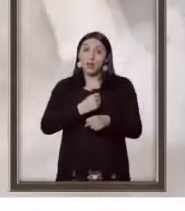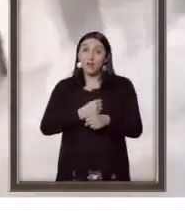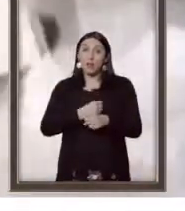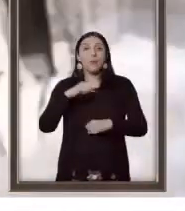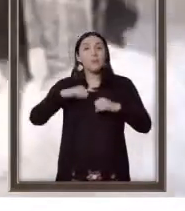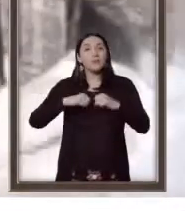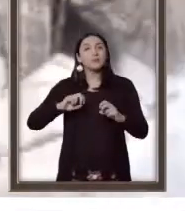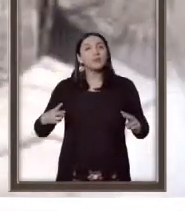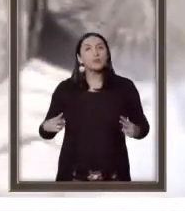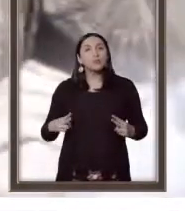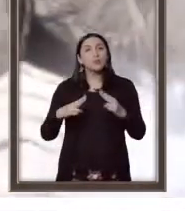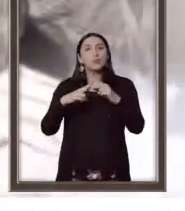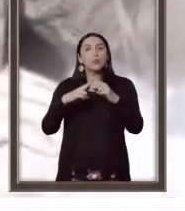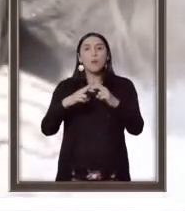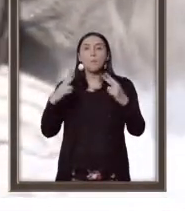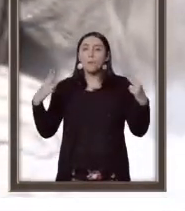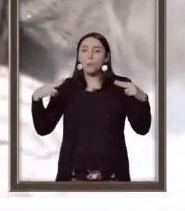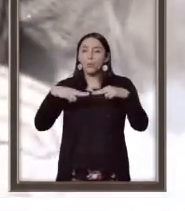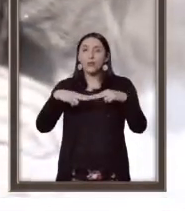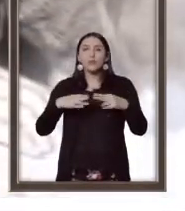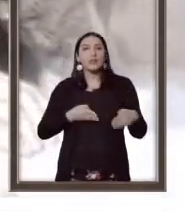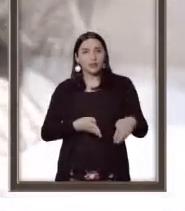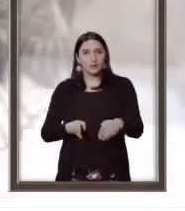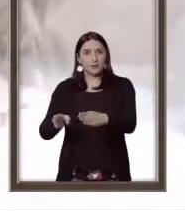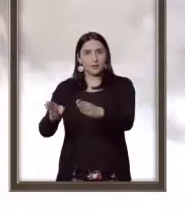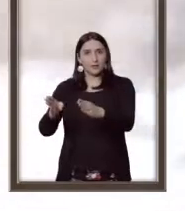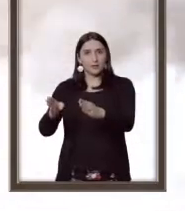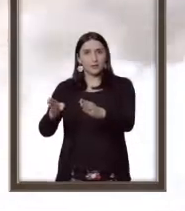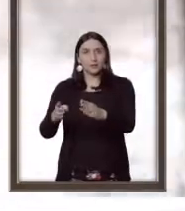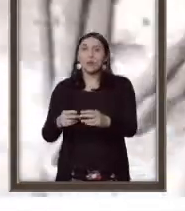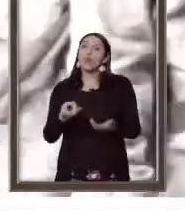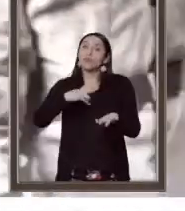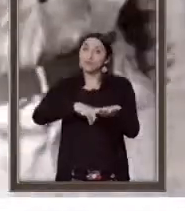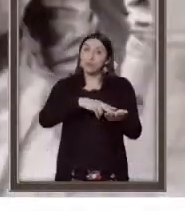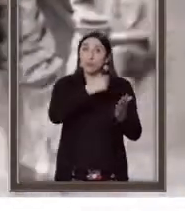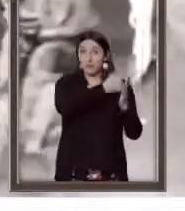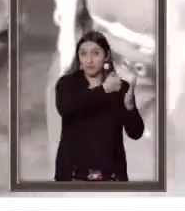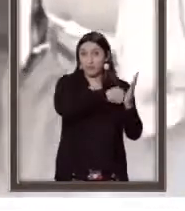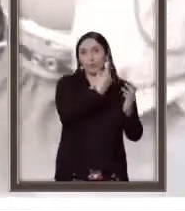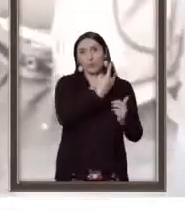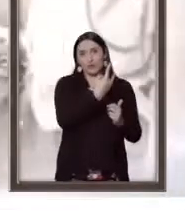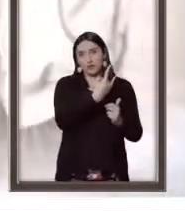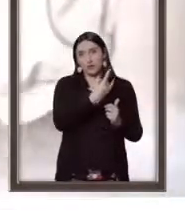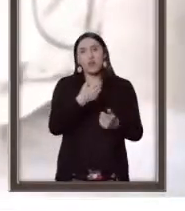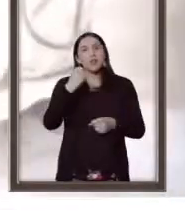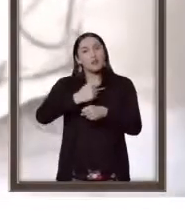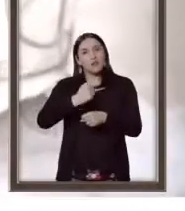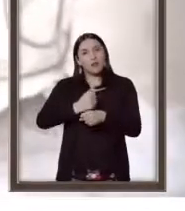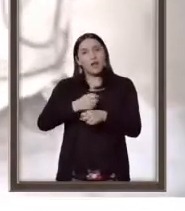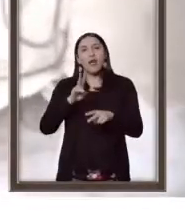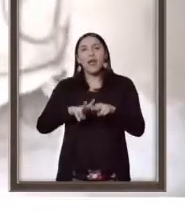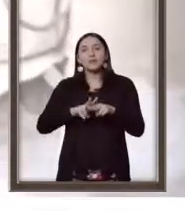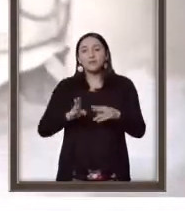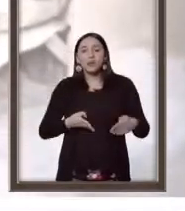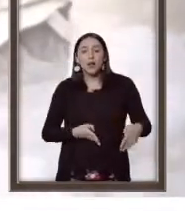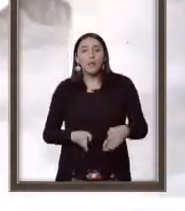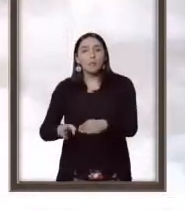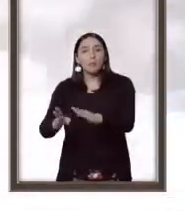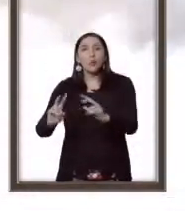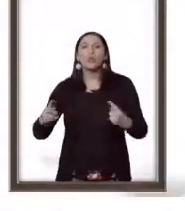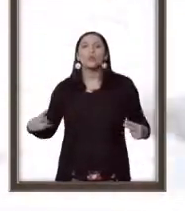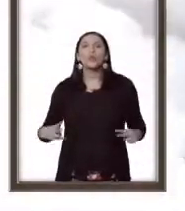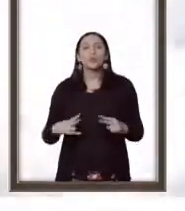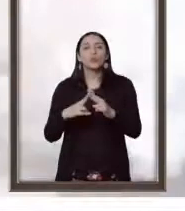Trabajaba en una constructora de puentes y carreteras mientras luchaba en la universidad. Trabajaba haciendo